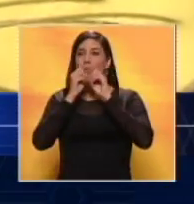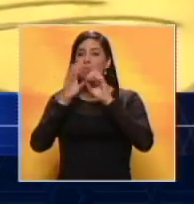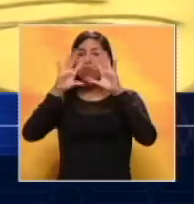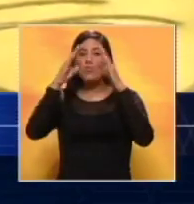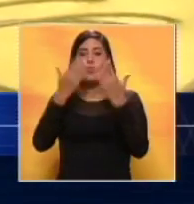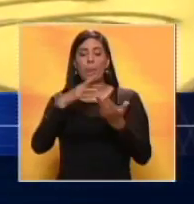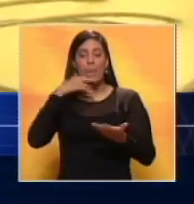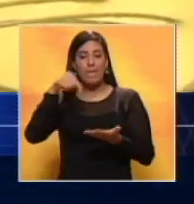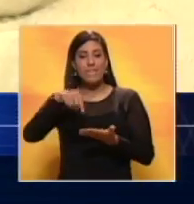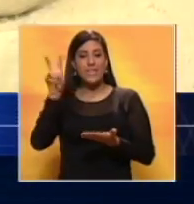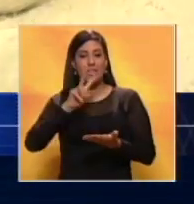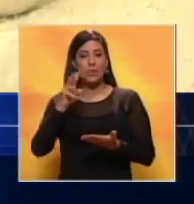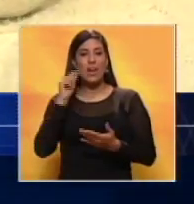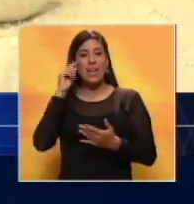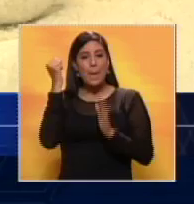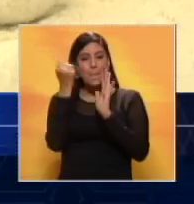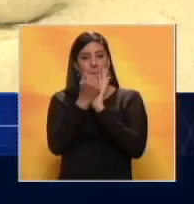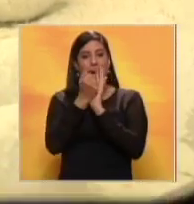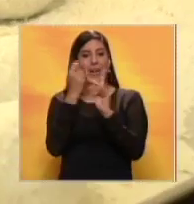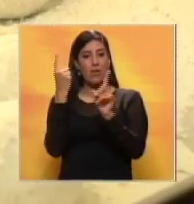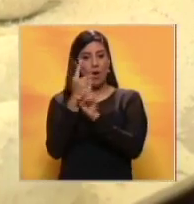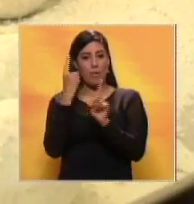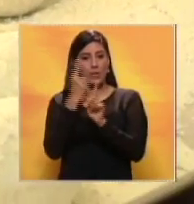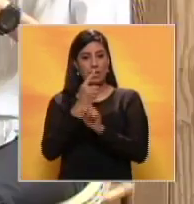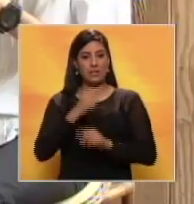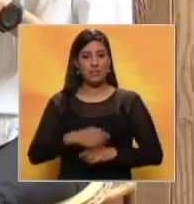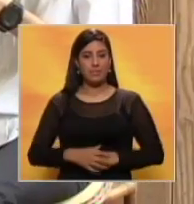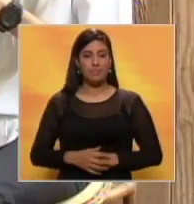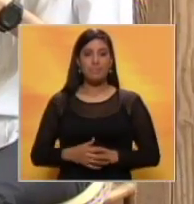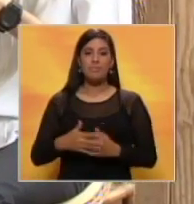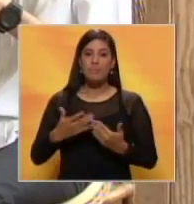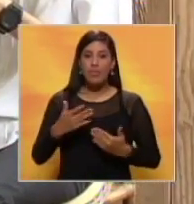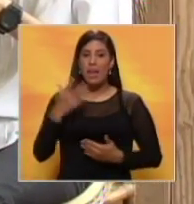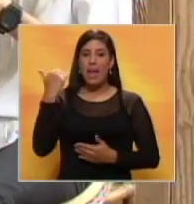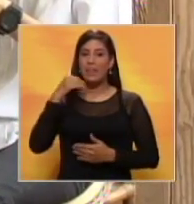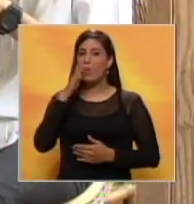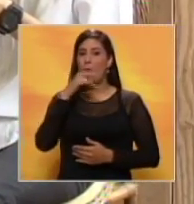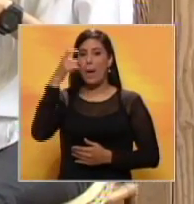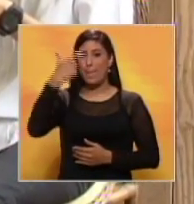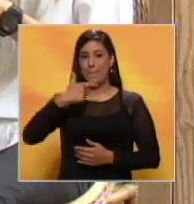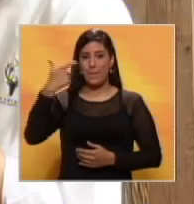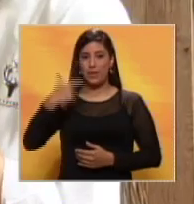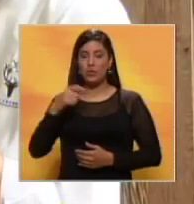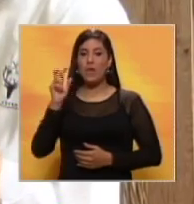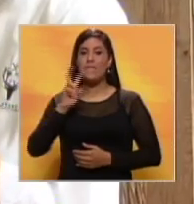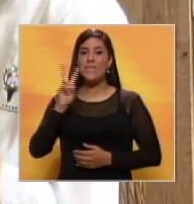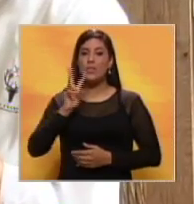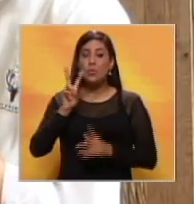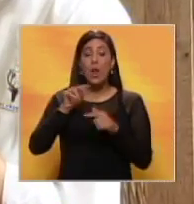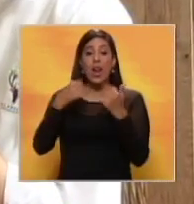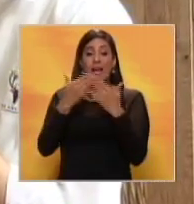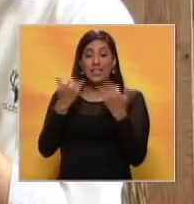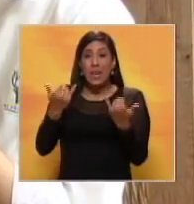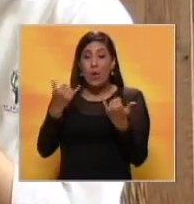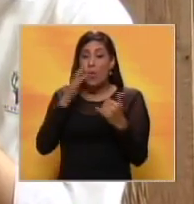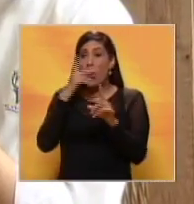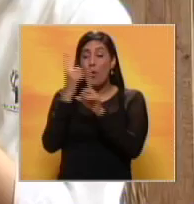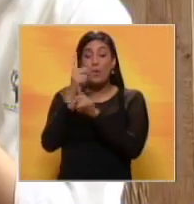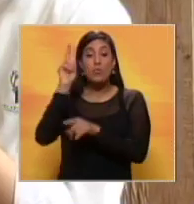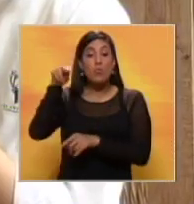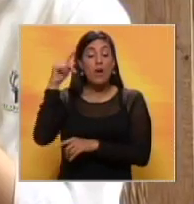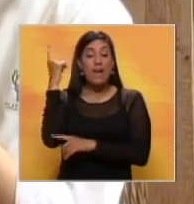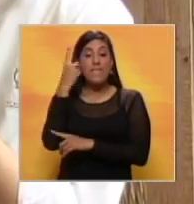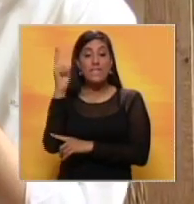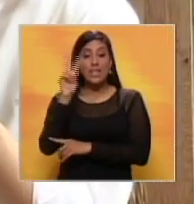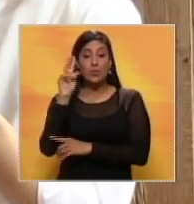país. Creo que eso va a ser un hito dentro de la competencia. No había habido un venezolano hasta esta instancia en la competencia,